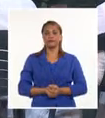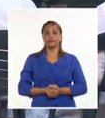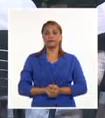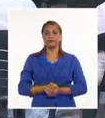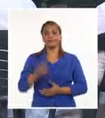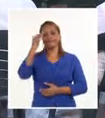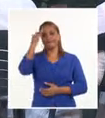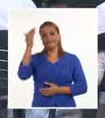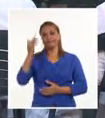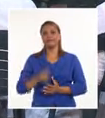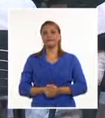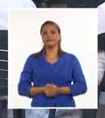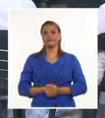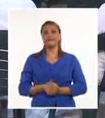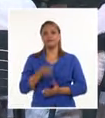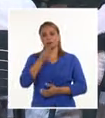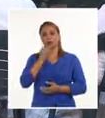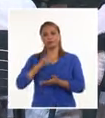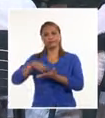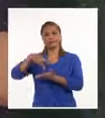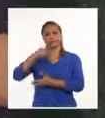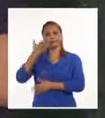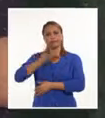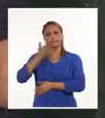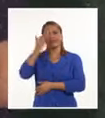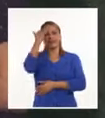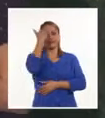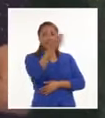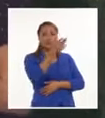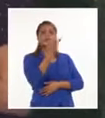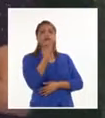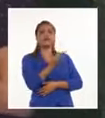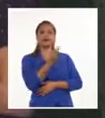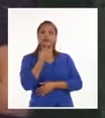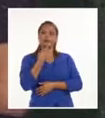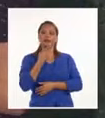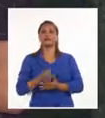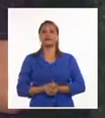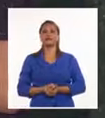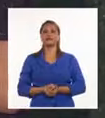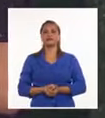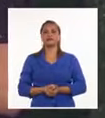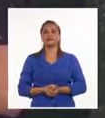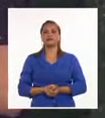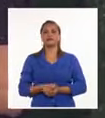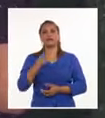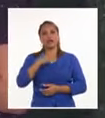Gracias. Tiene usted la palabra. Sí, gracias por darme la otra oportunidad. También que